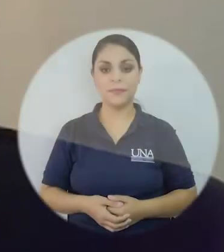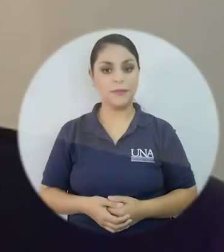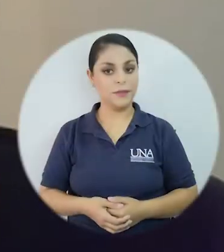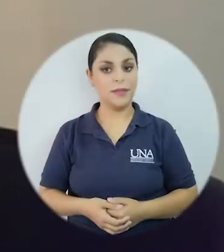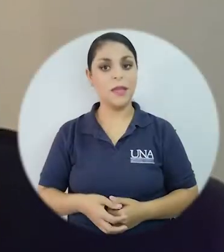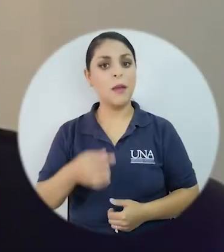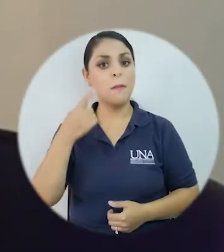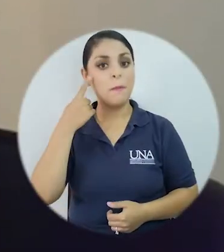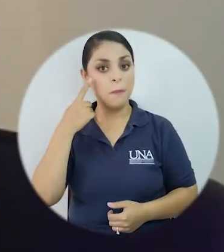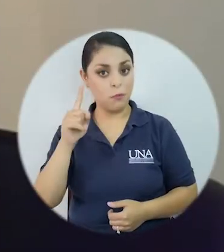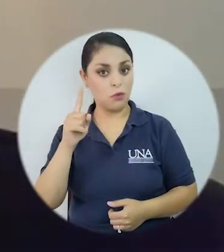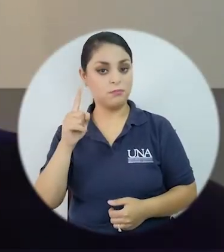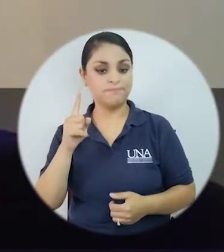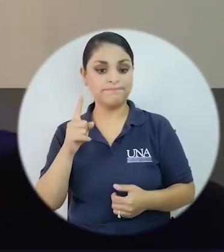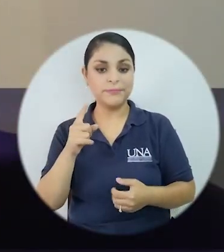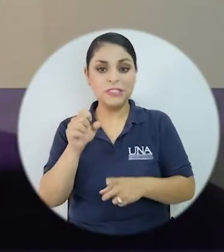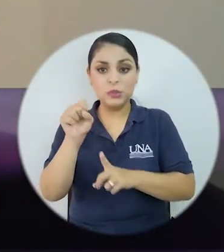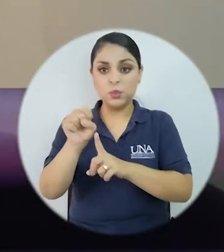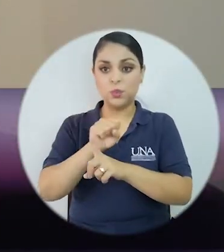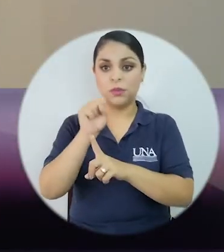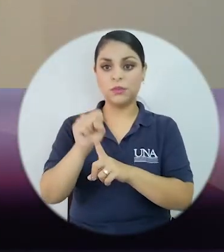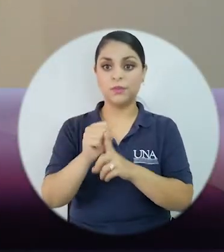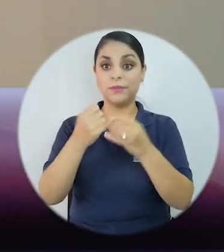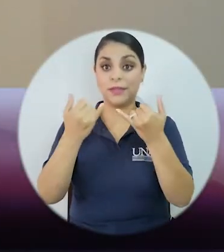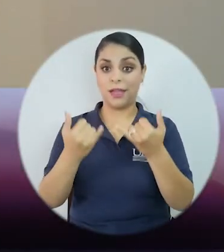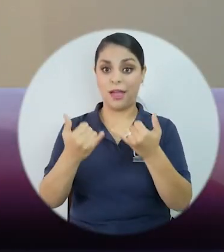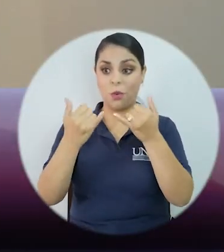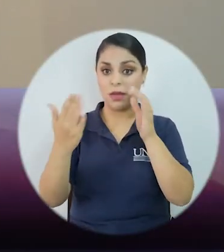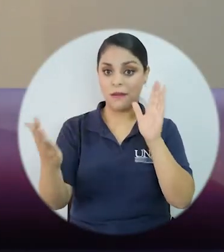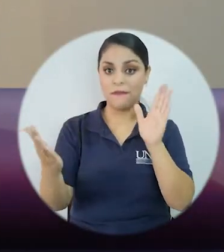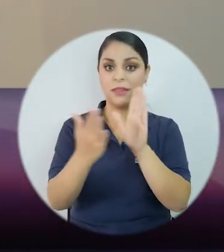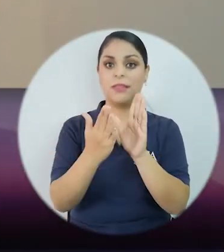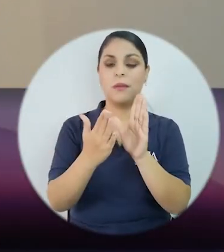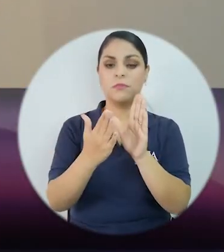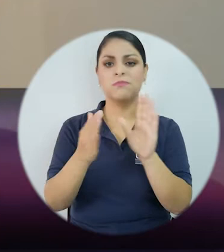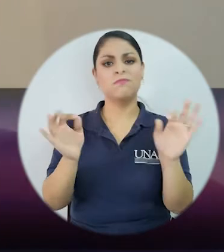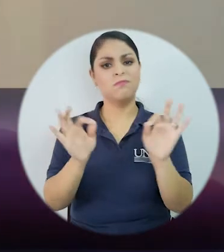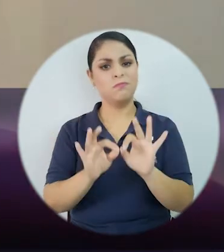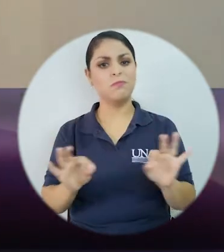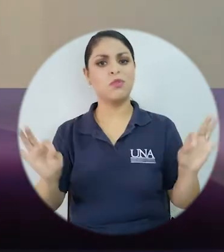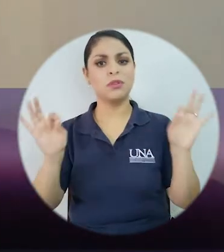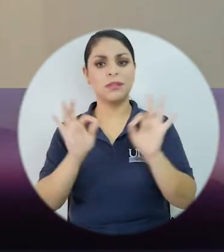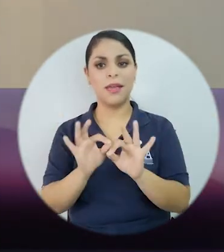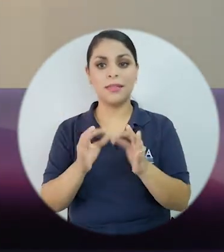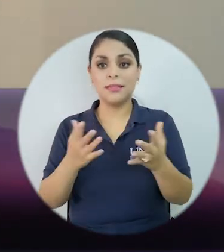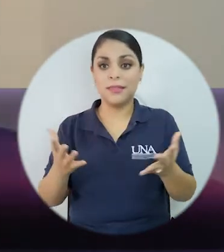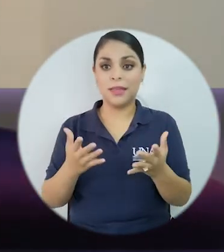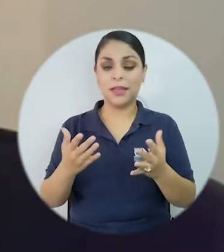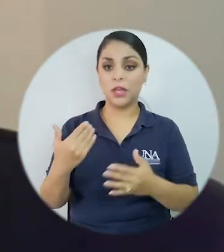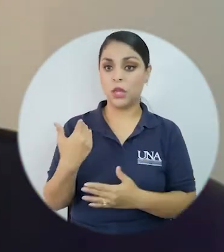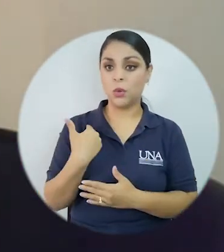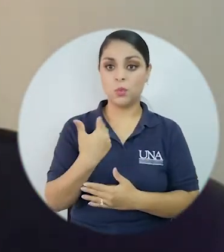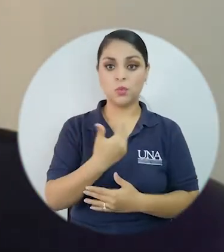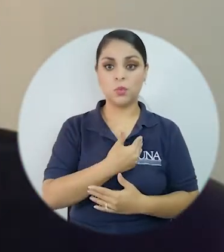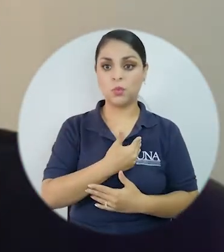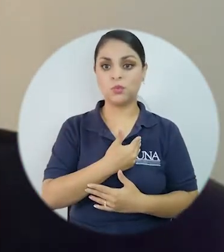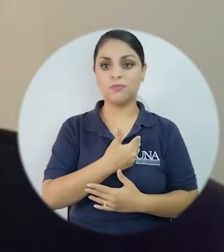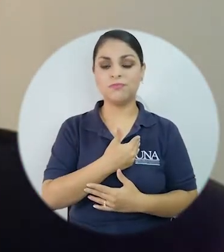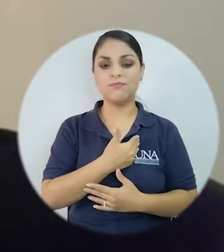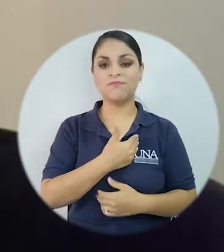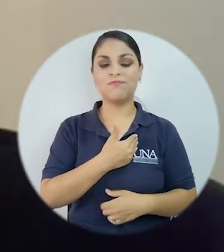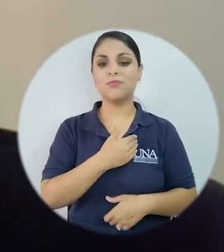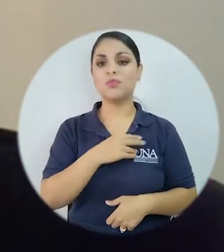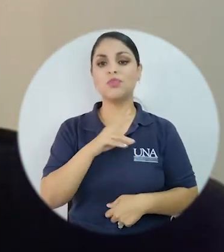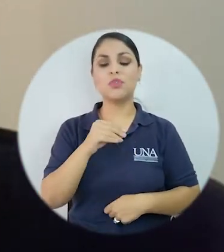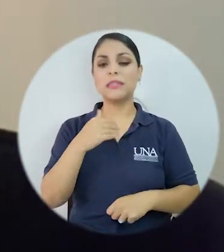Incluso por la coyuntura que nosotros estamos atravesando ahora, es importantísimo que nosotros veamos que no se